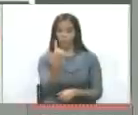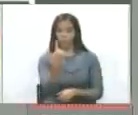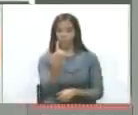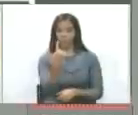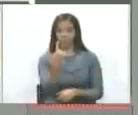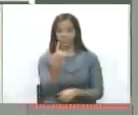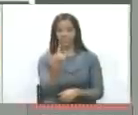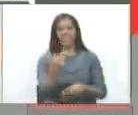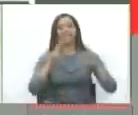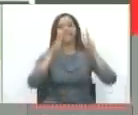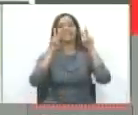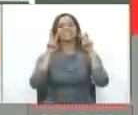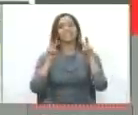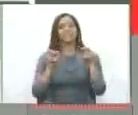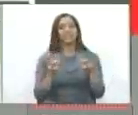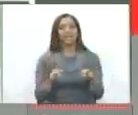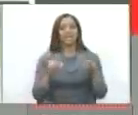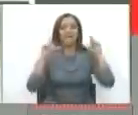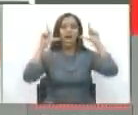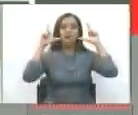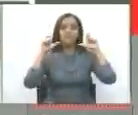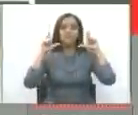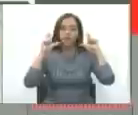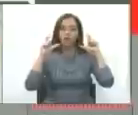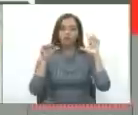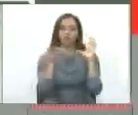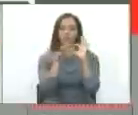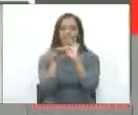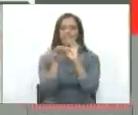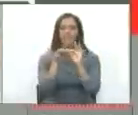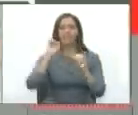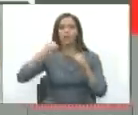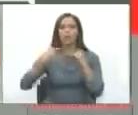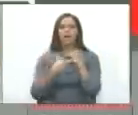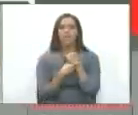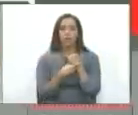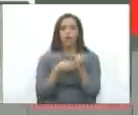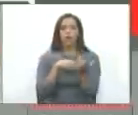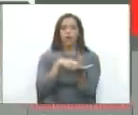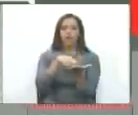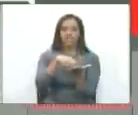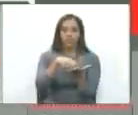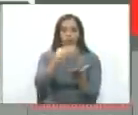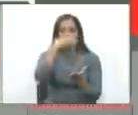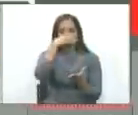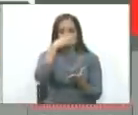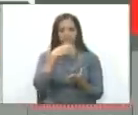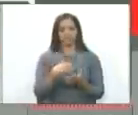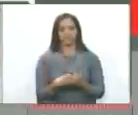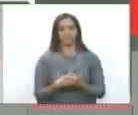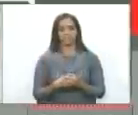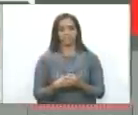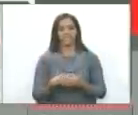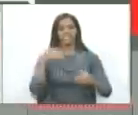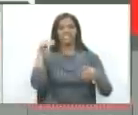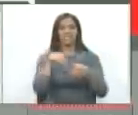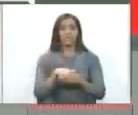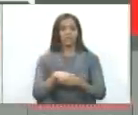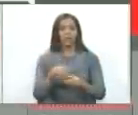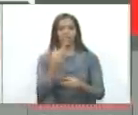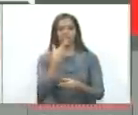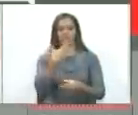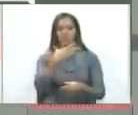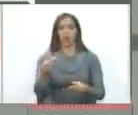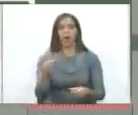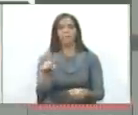se investigara las fotos y el vínculo del señor Guaidó con los rastrojos. Se votó y lo negaron. Le tienen miedo